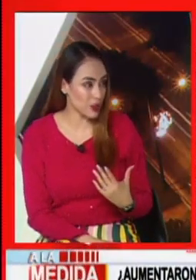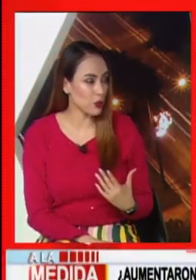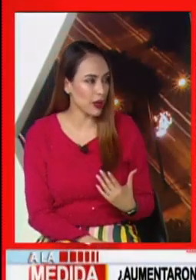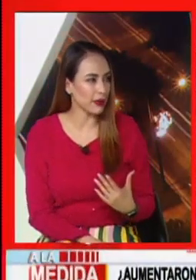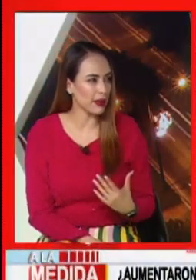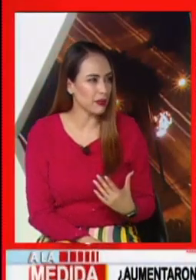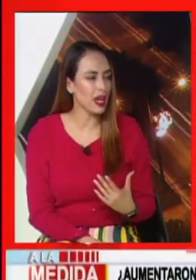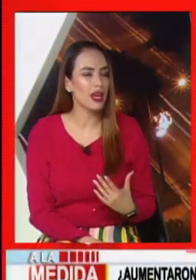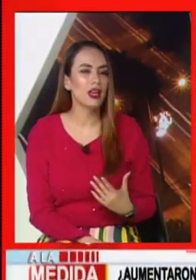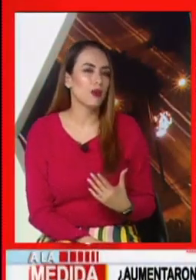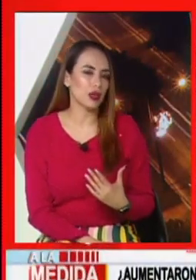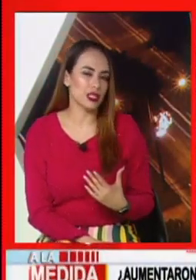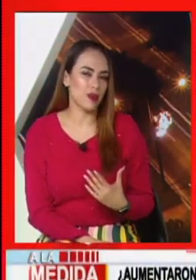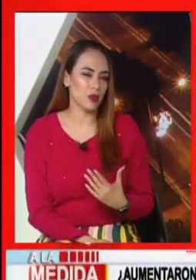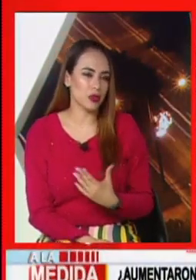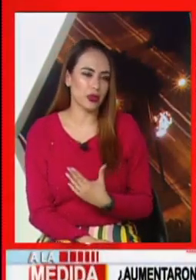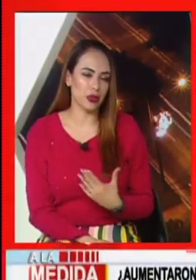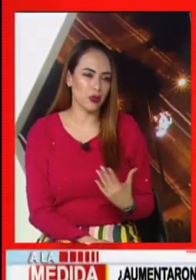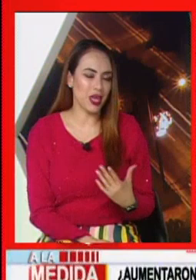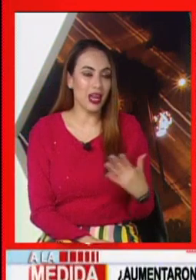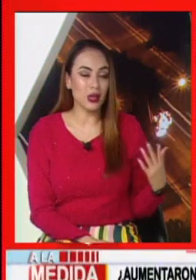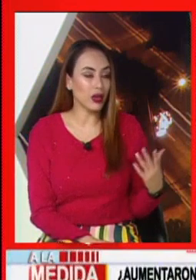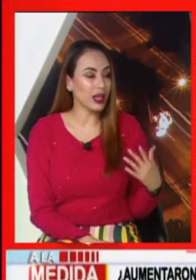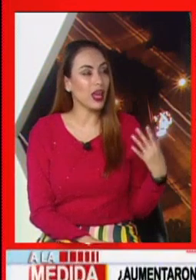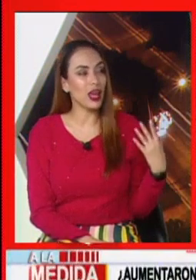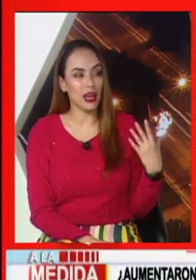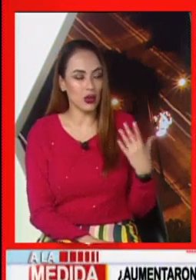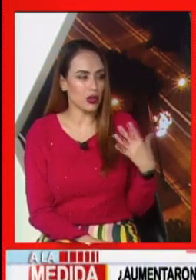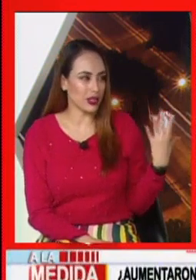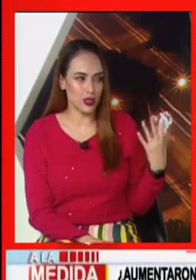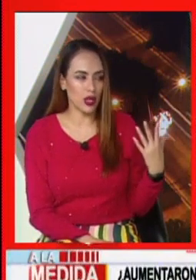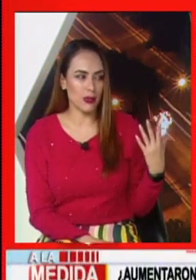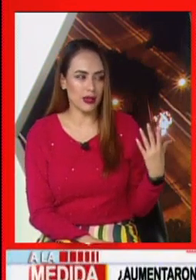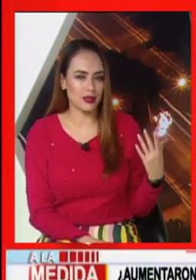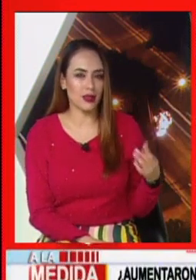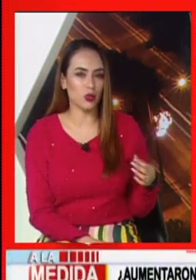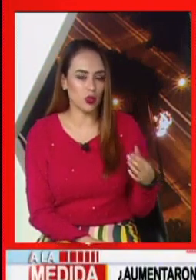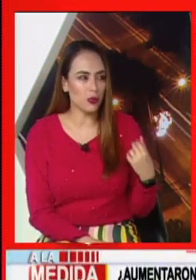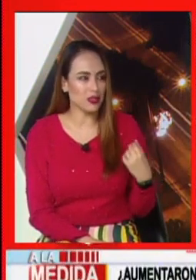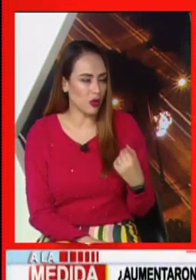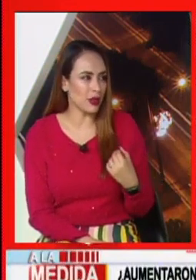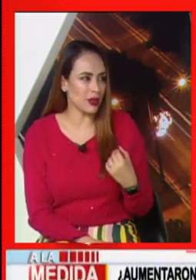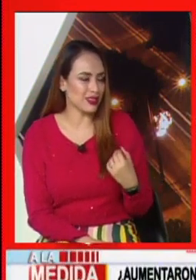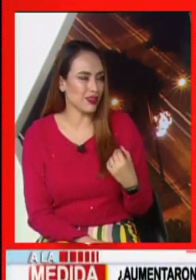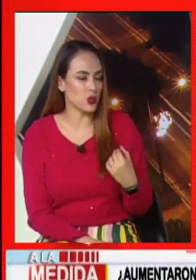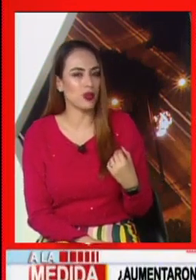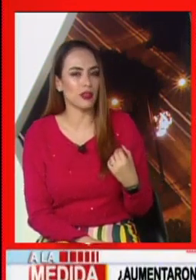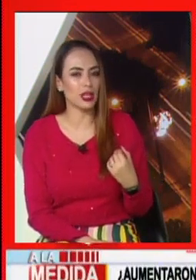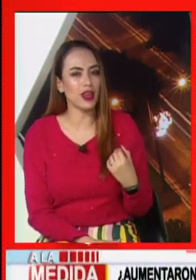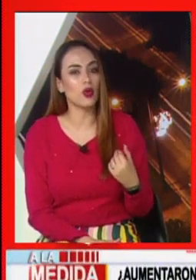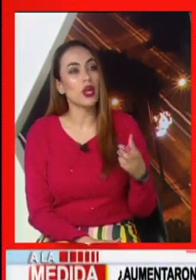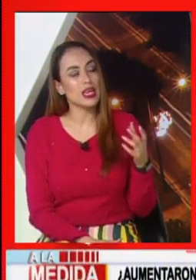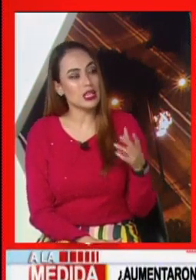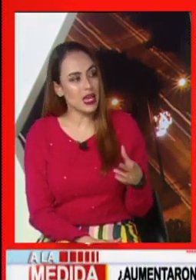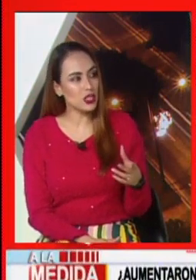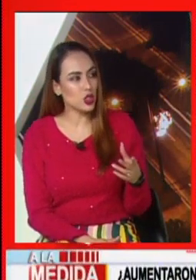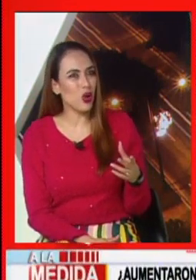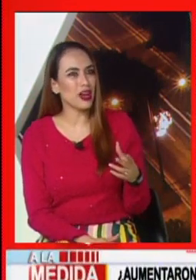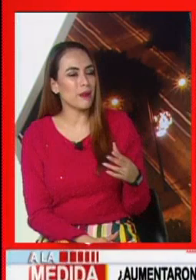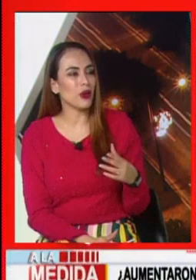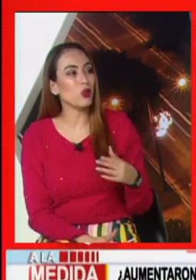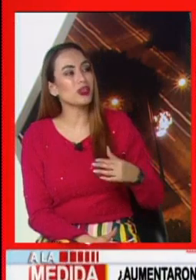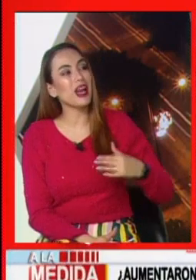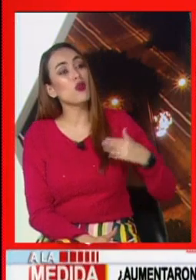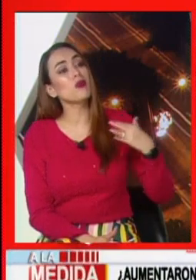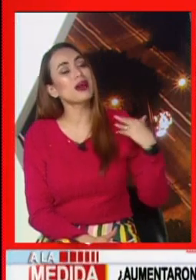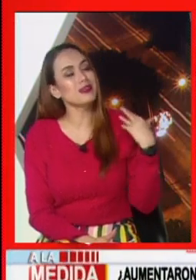afectadas por la pandemia si eso ya sabemos nuestra economía al igual que el resto de países del mundo pues obviamente se ha visto afectado y esto